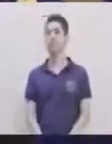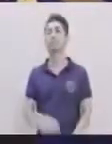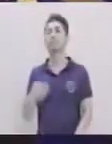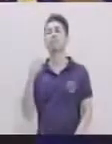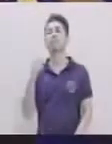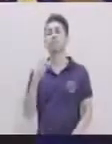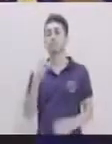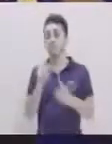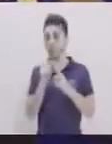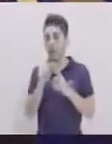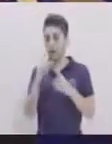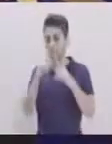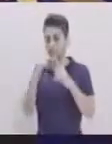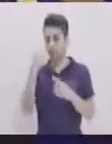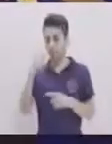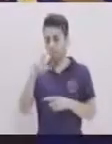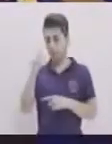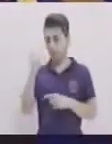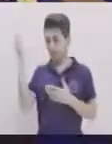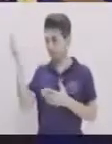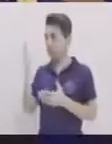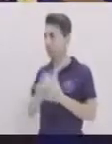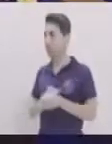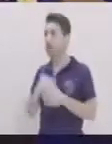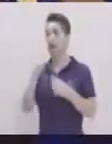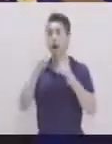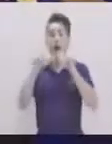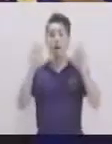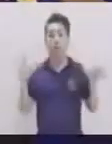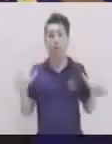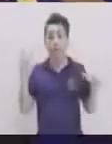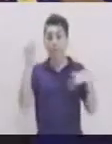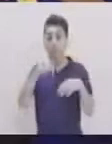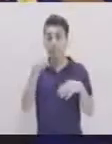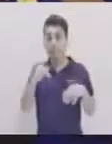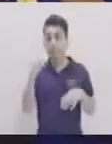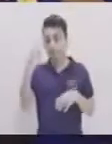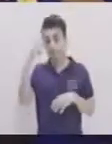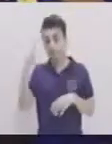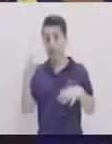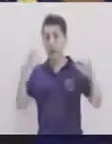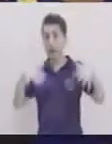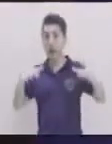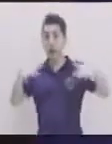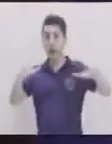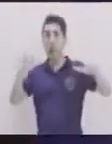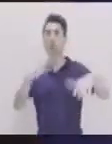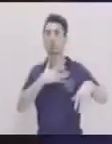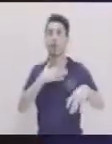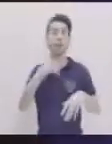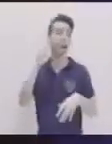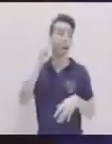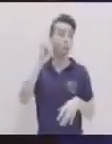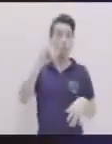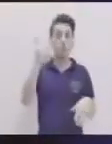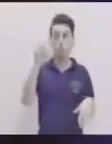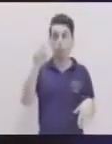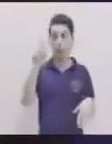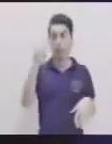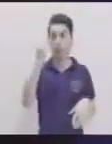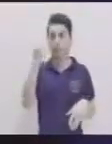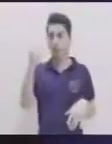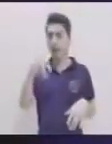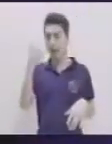Que en el sur nace el agua y que los animalitos que se encuentran en las fuentes hídricas son guardianes, que tenemos